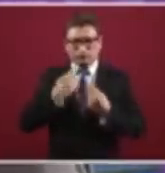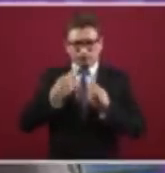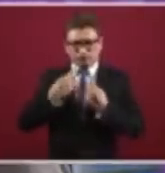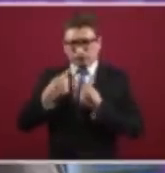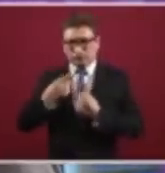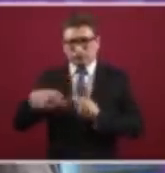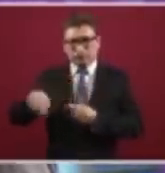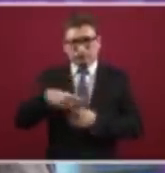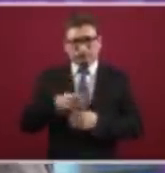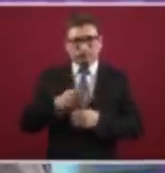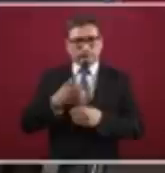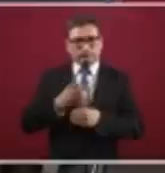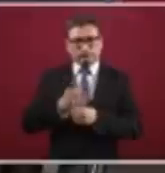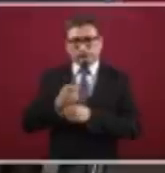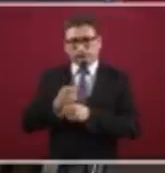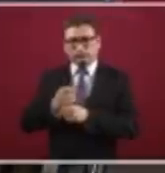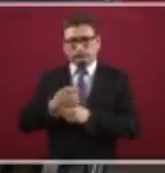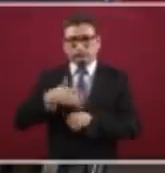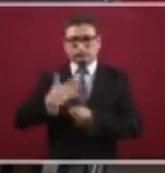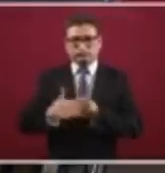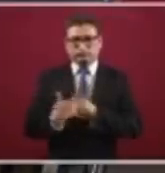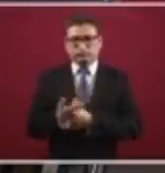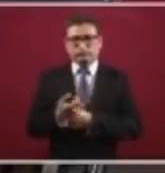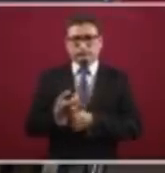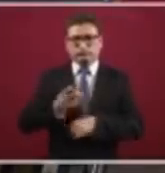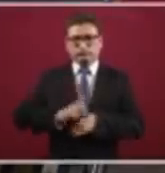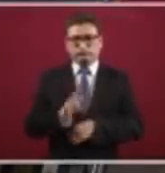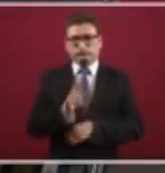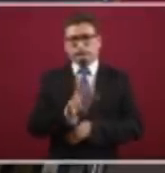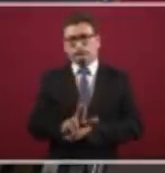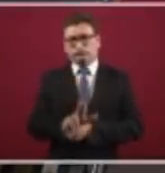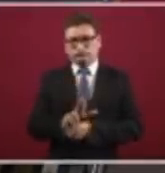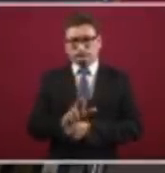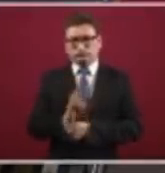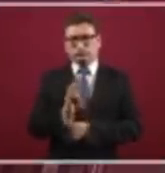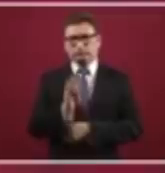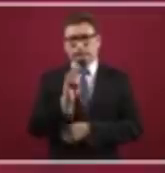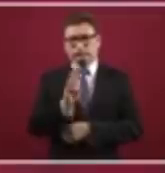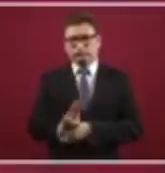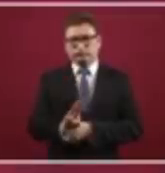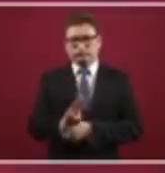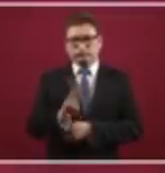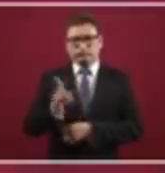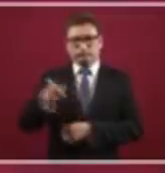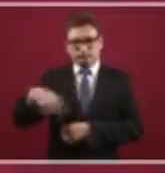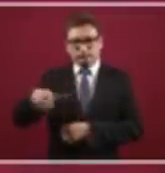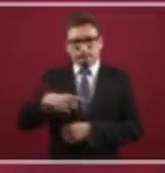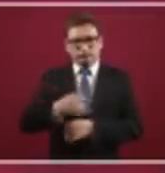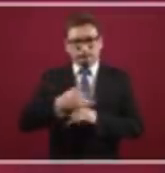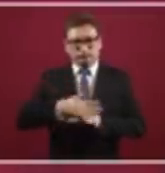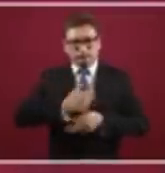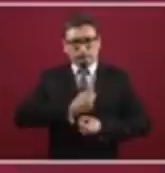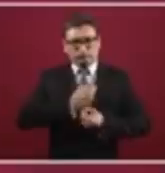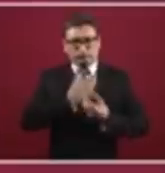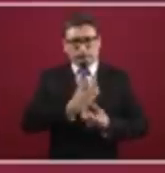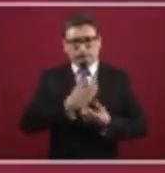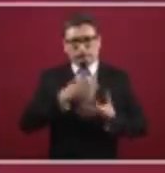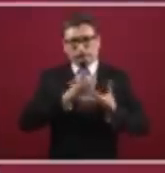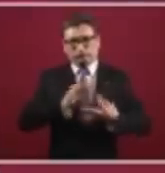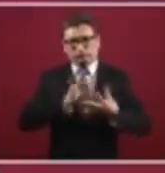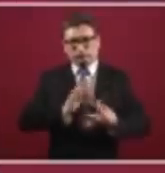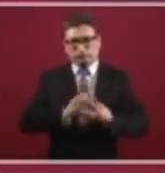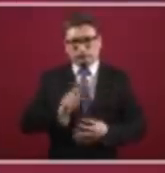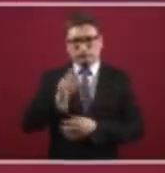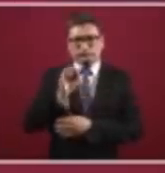informó el próximo día martes y el día 2 miércoles ampliarán sus declaraciones en la